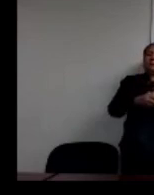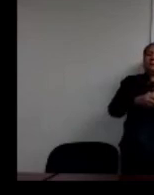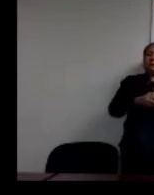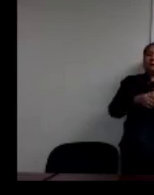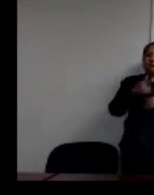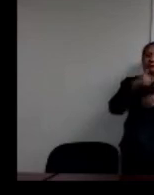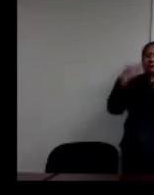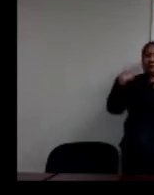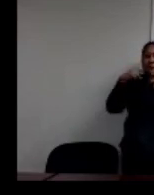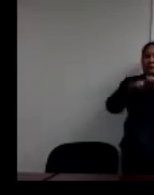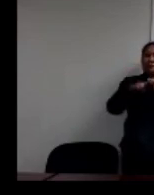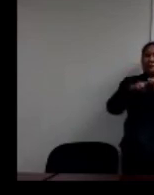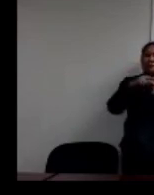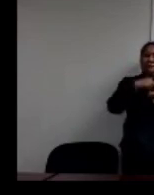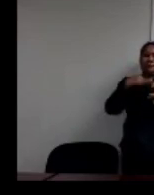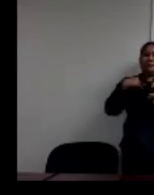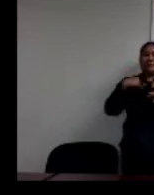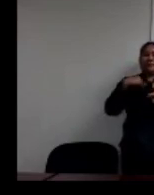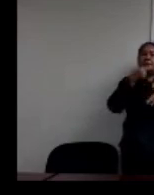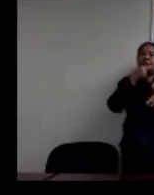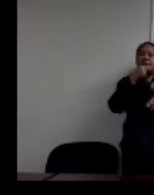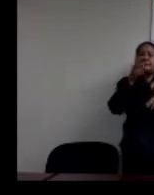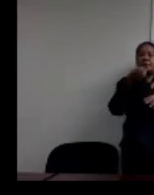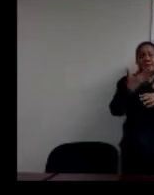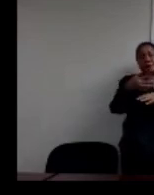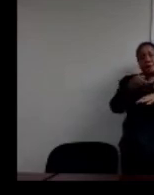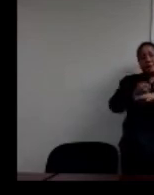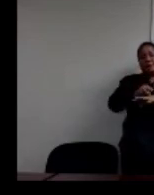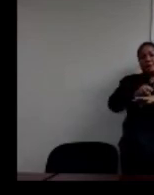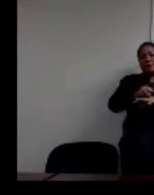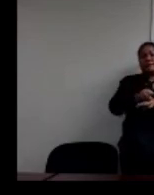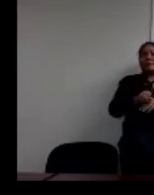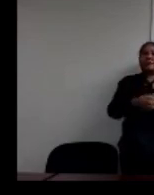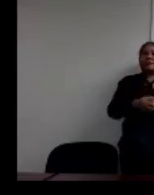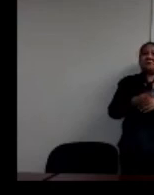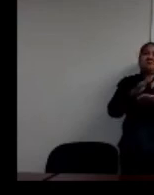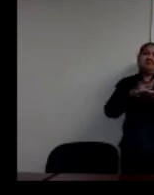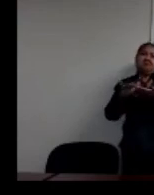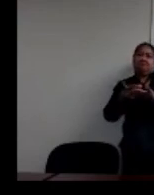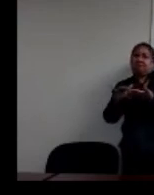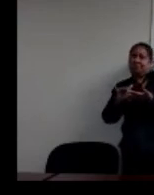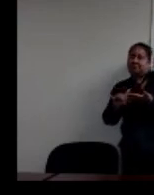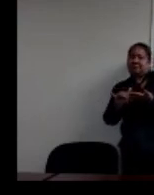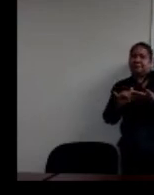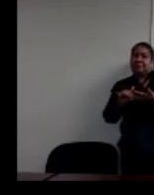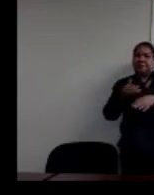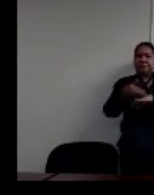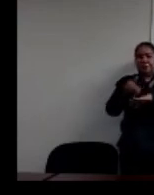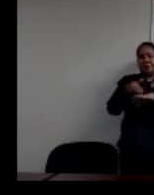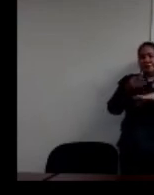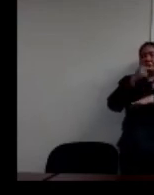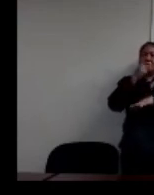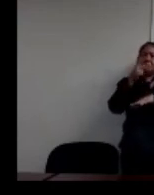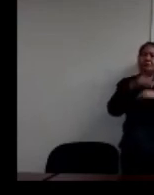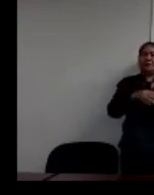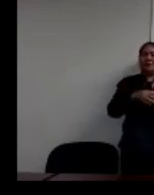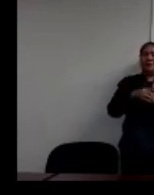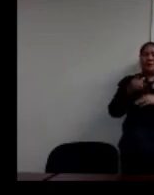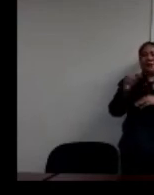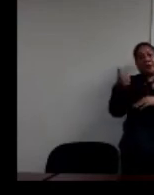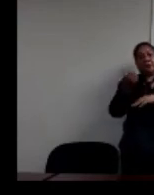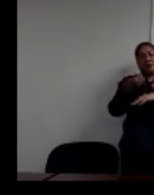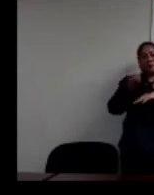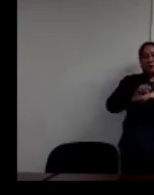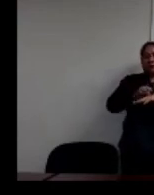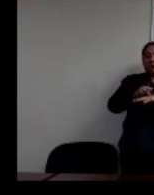docentes, decir, bueno, con ese niño en esa semana me va a alcanzar a leer tantos números de palabras. En esa semana me va a